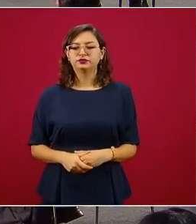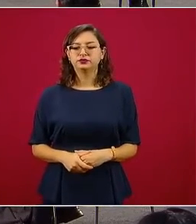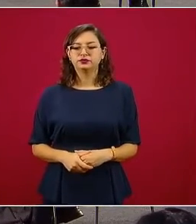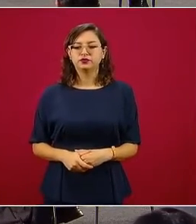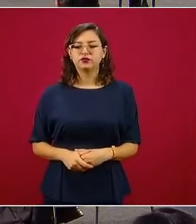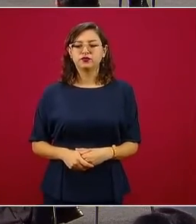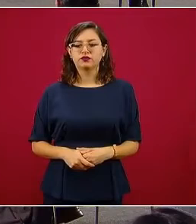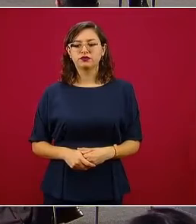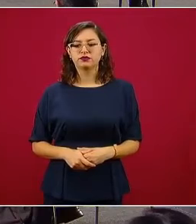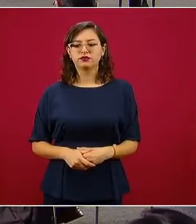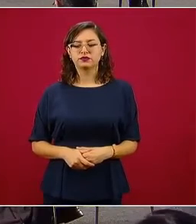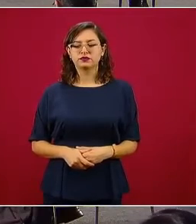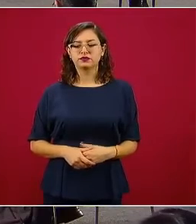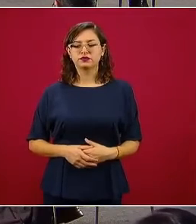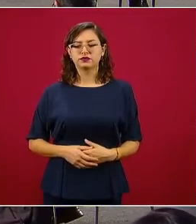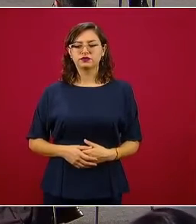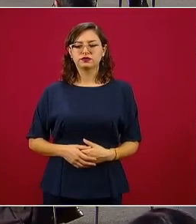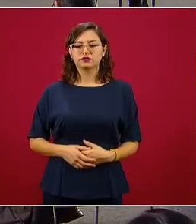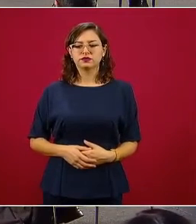Nosotros